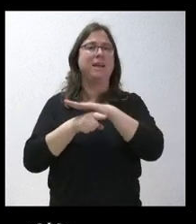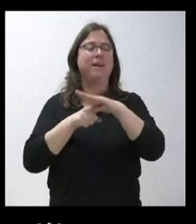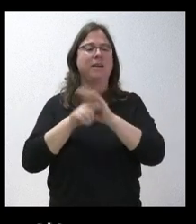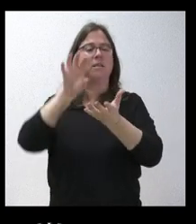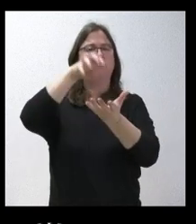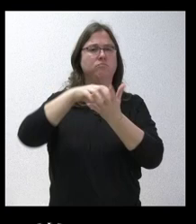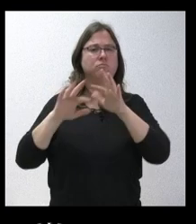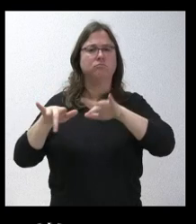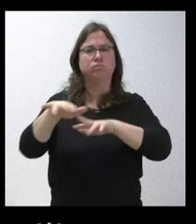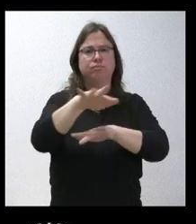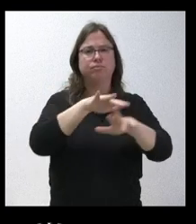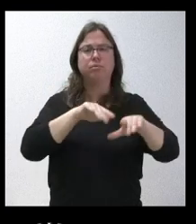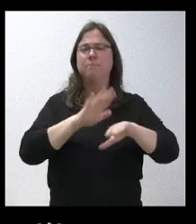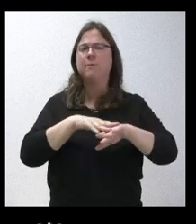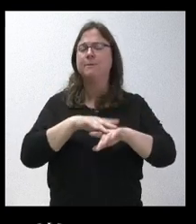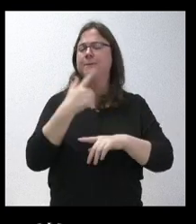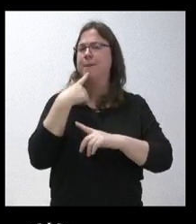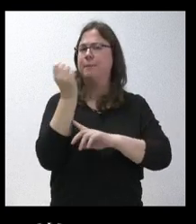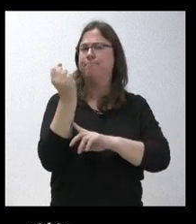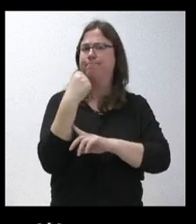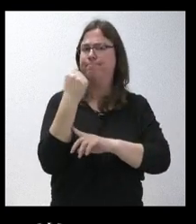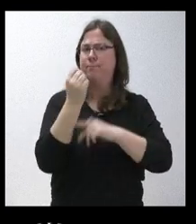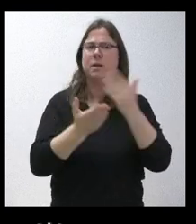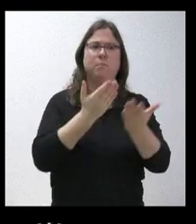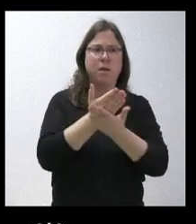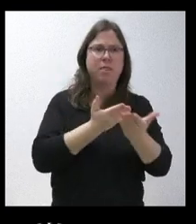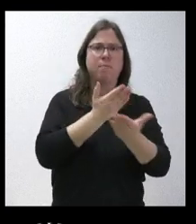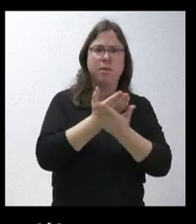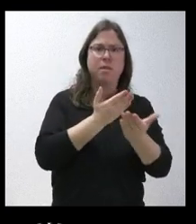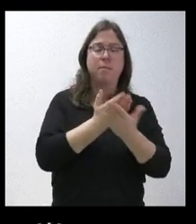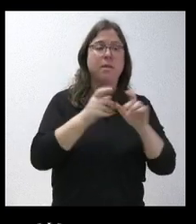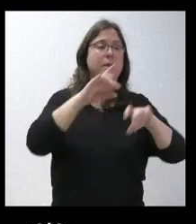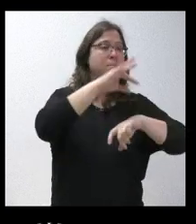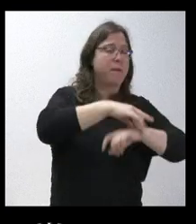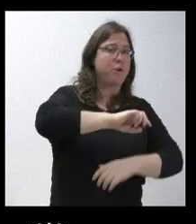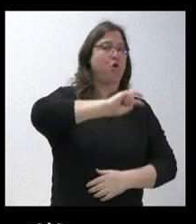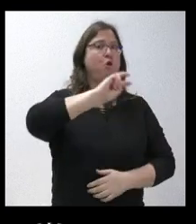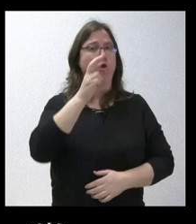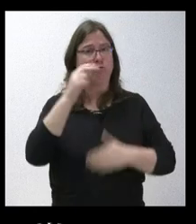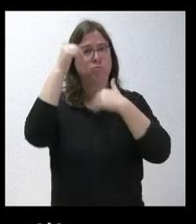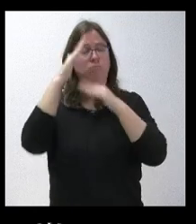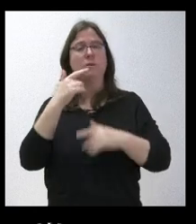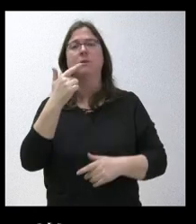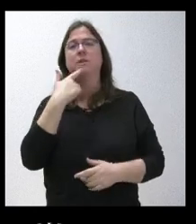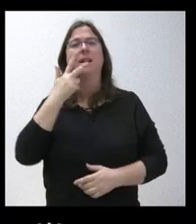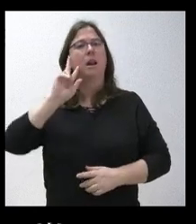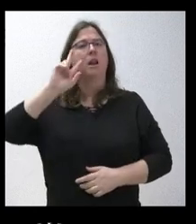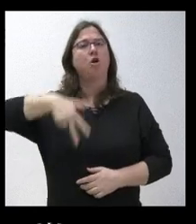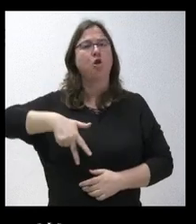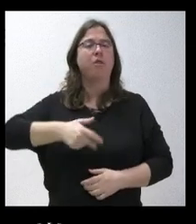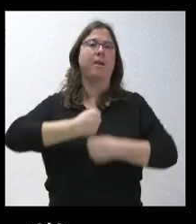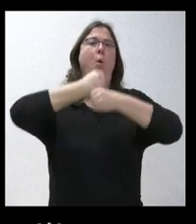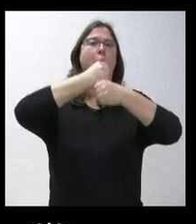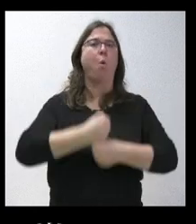que bueno no ser están atendiendo eh algunas peticiones que sí que tienen otros médicos no hablan de la que se les reconozcan las guardias